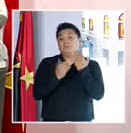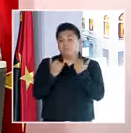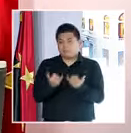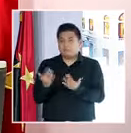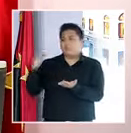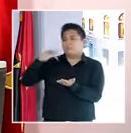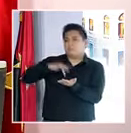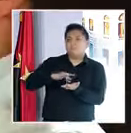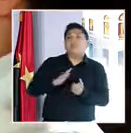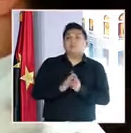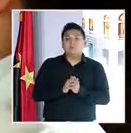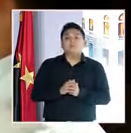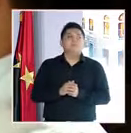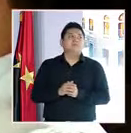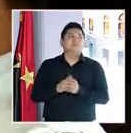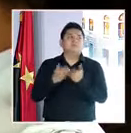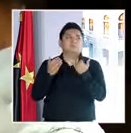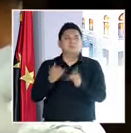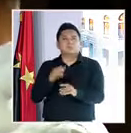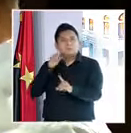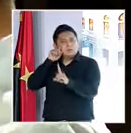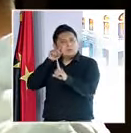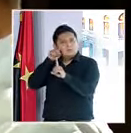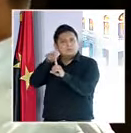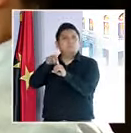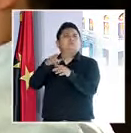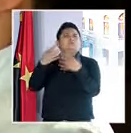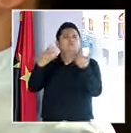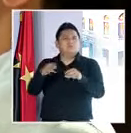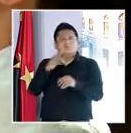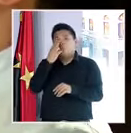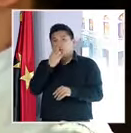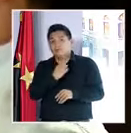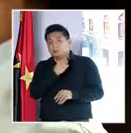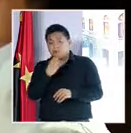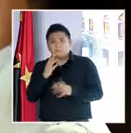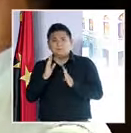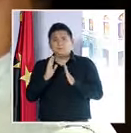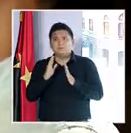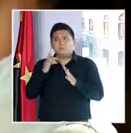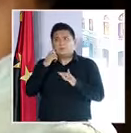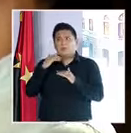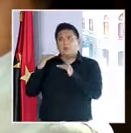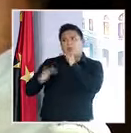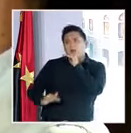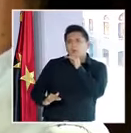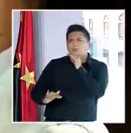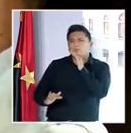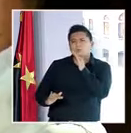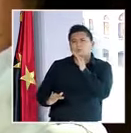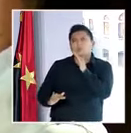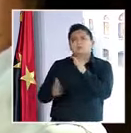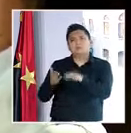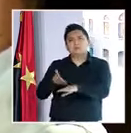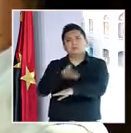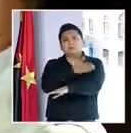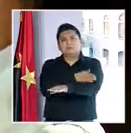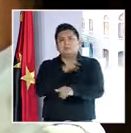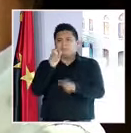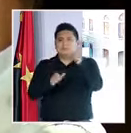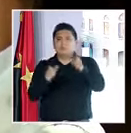estos momentos. Tenemos un gran reto que no puede estar por debajo de las circunstancias de quienes estuvieron en